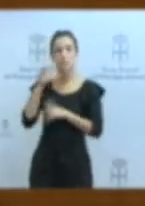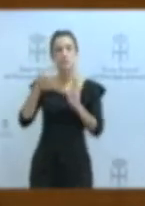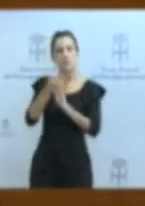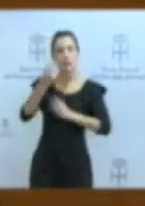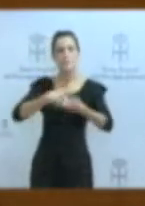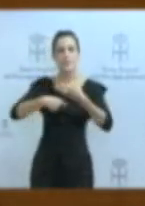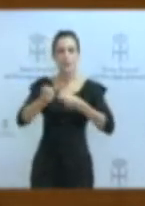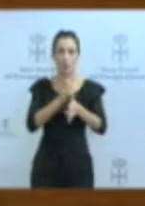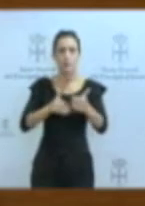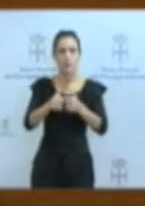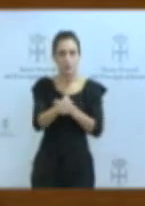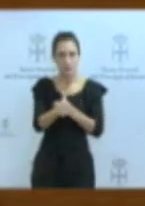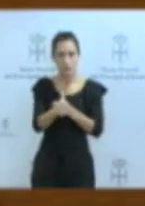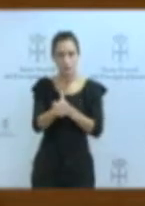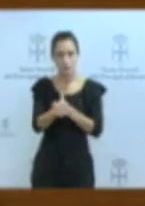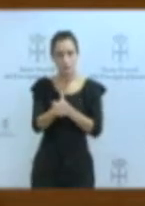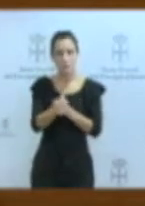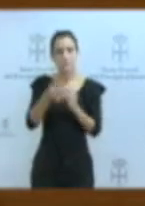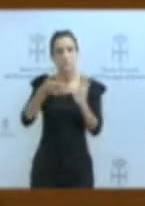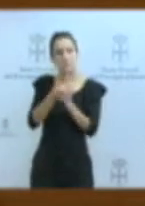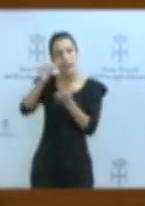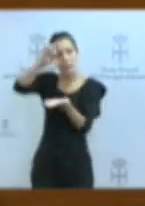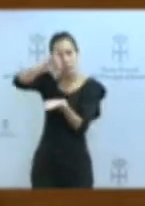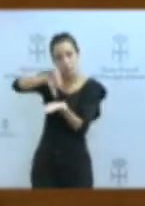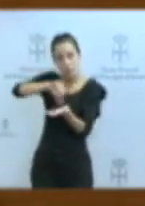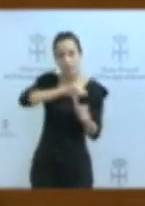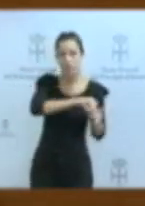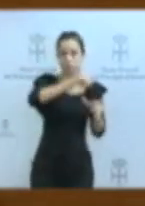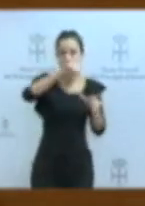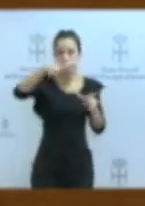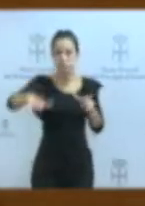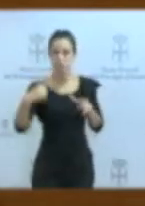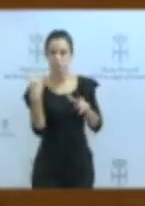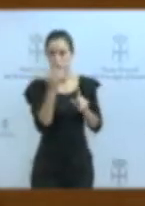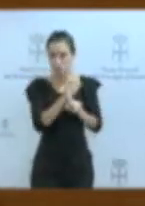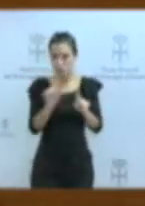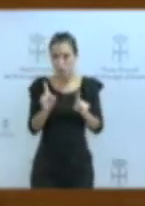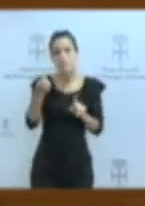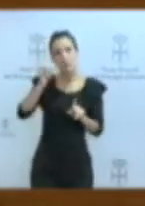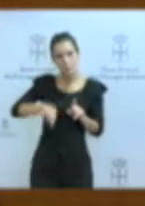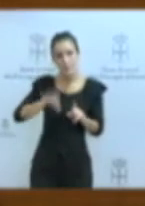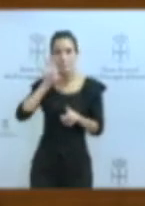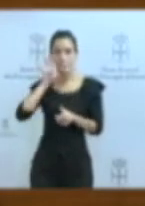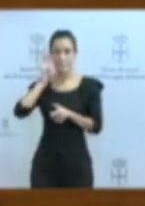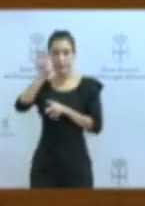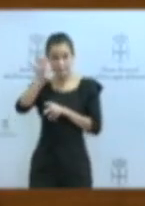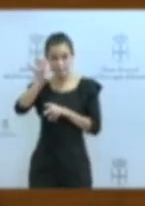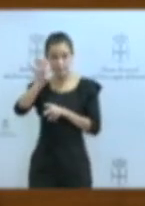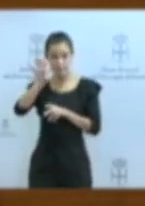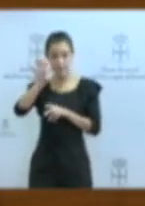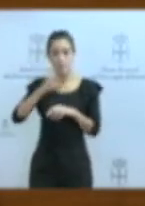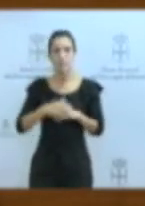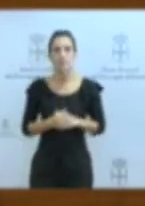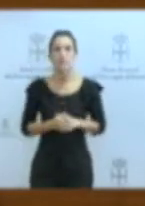ciudad con la que se conectan, sino con el destino país, evidentemente. Y segundo, las capacidades de conexión indirecta